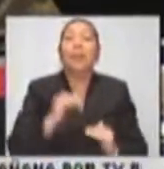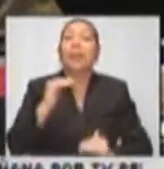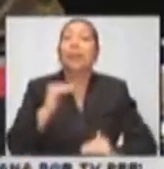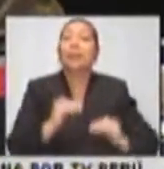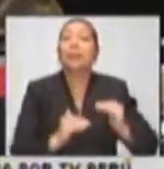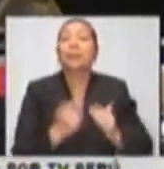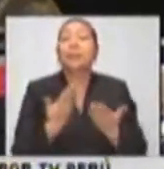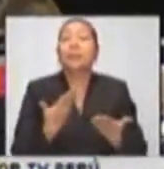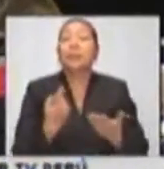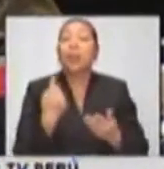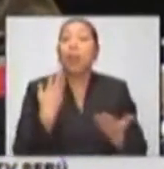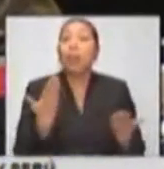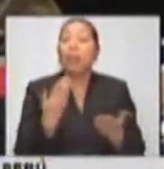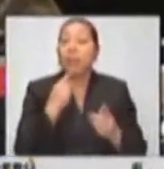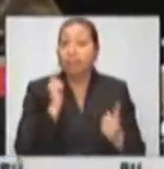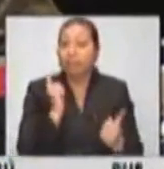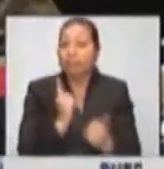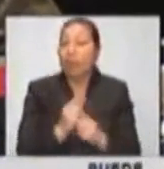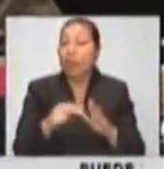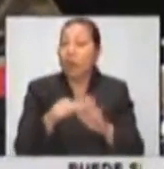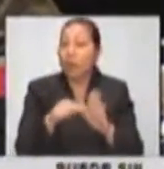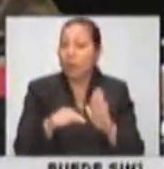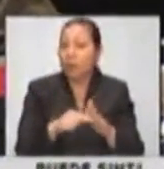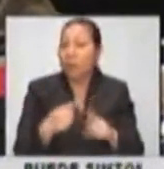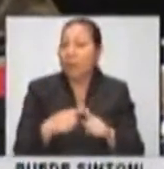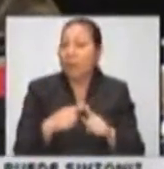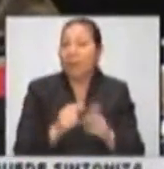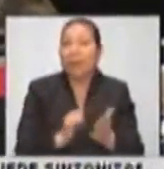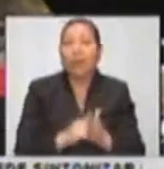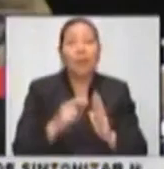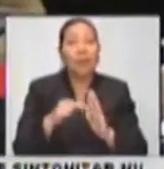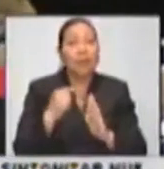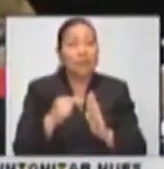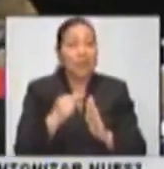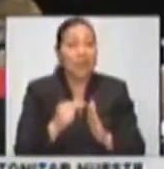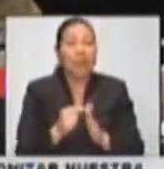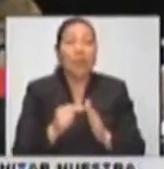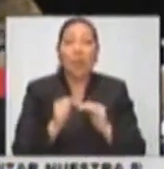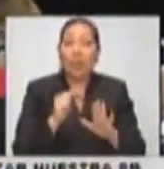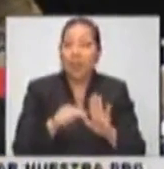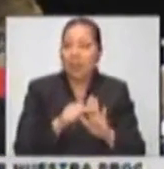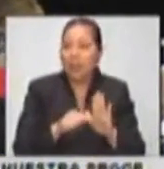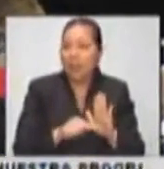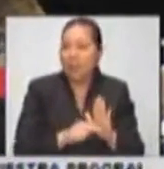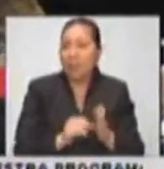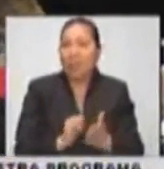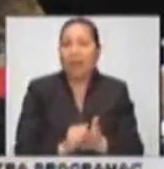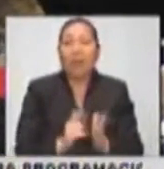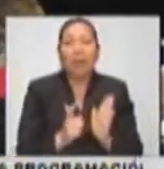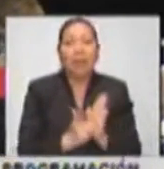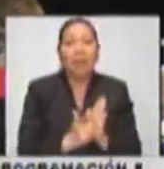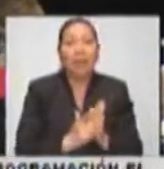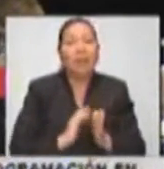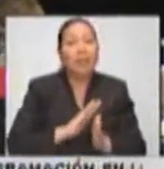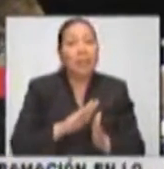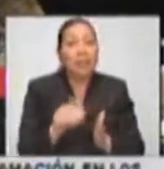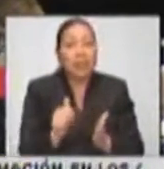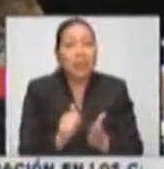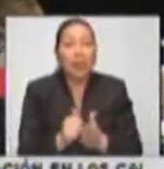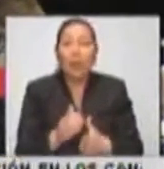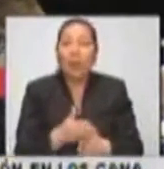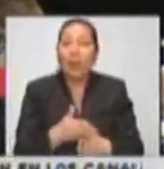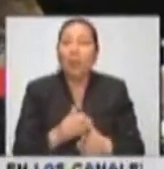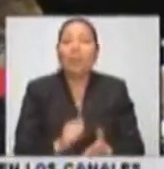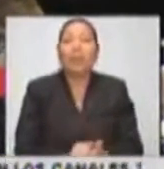estándares. Ahí es donde fijamos, digamos, en las normas de múltiple nivel, son varios niveles de norma, puede ser desde el nivel de legislación general o